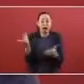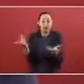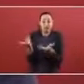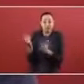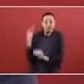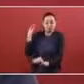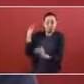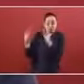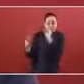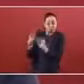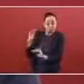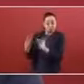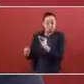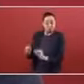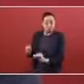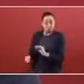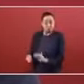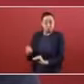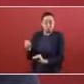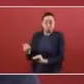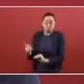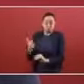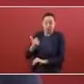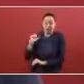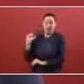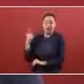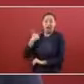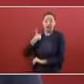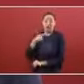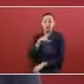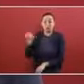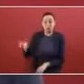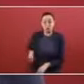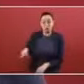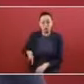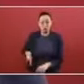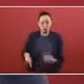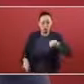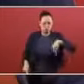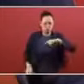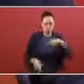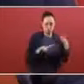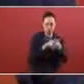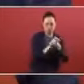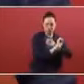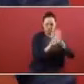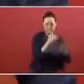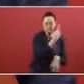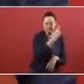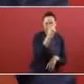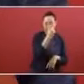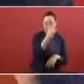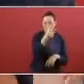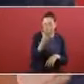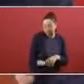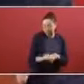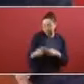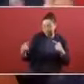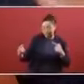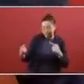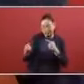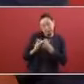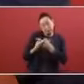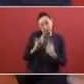está propiamente enfocado a lo que nosotros queremos promover, que es la nueva ética pública, la transparencia total y la división